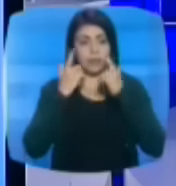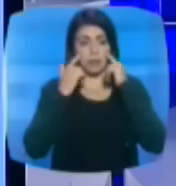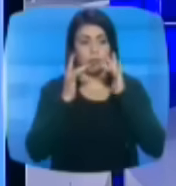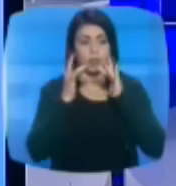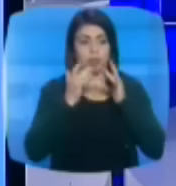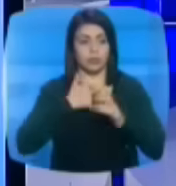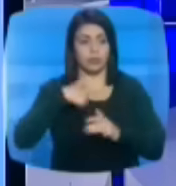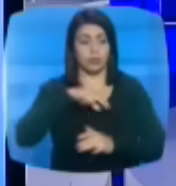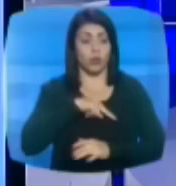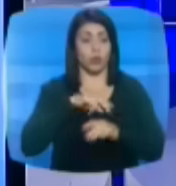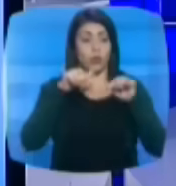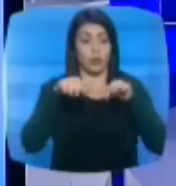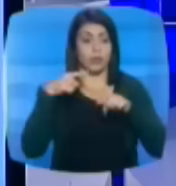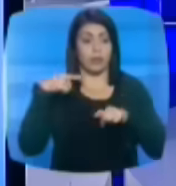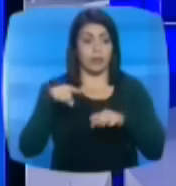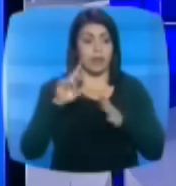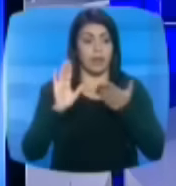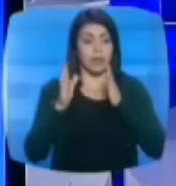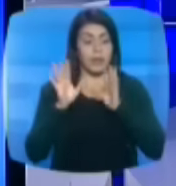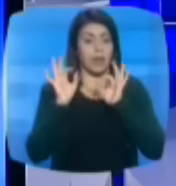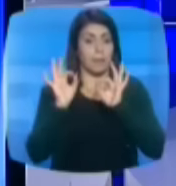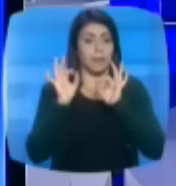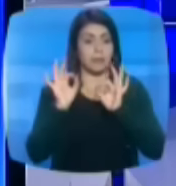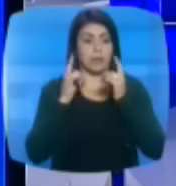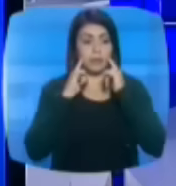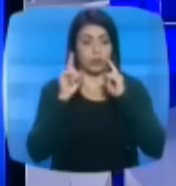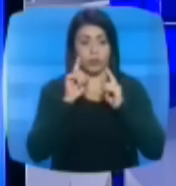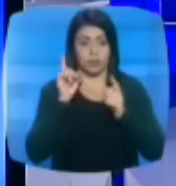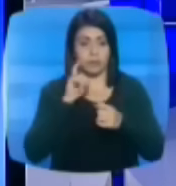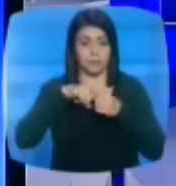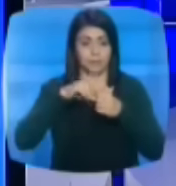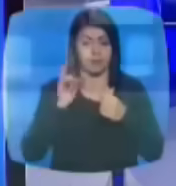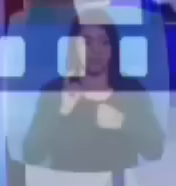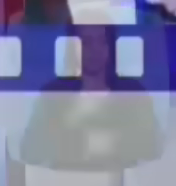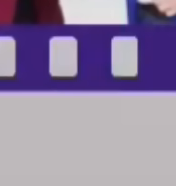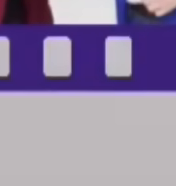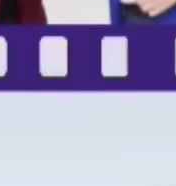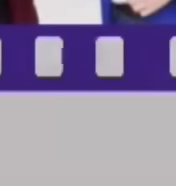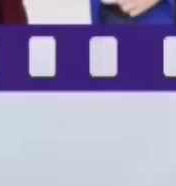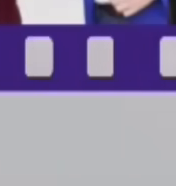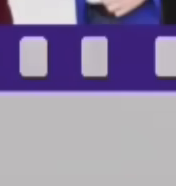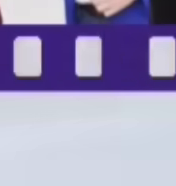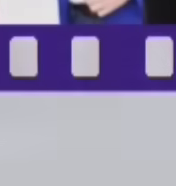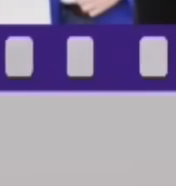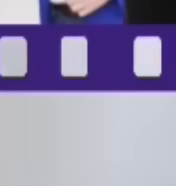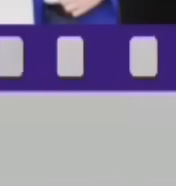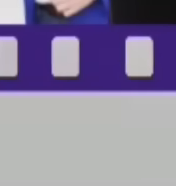contacto con nosotros. Hoy tendremos una entrevista muy especial, así que no se despeguen.